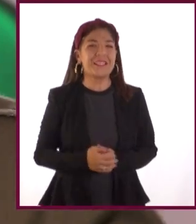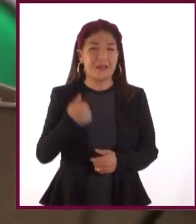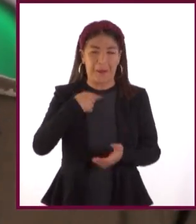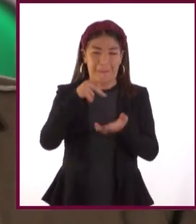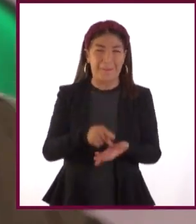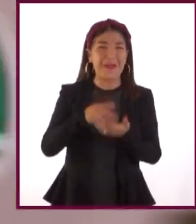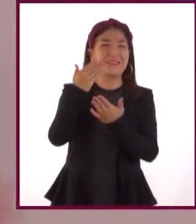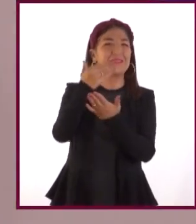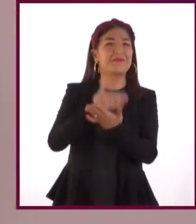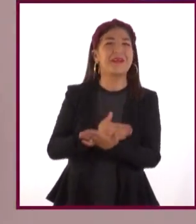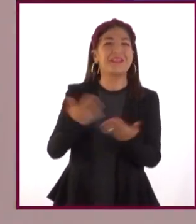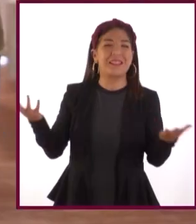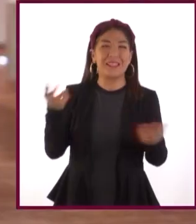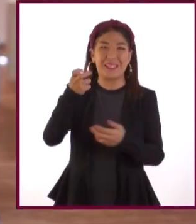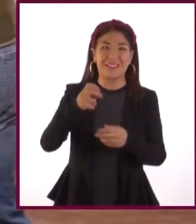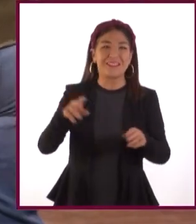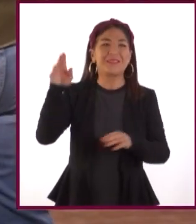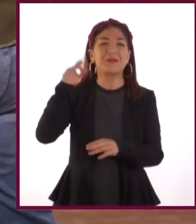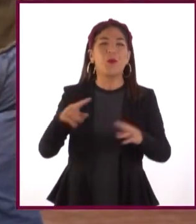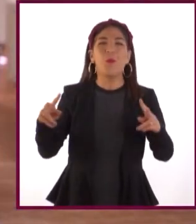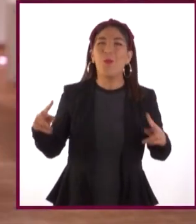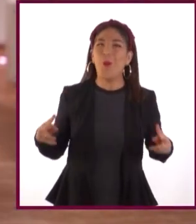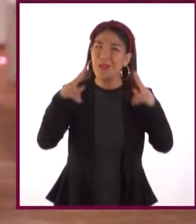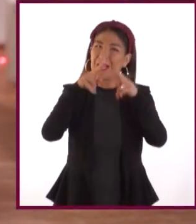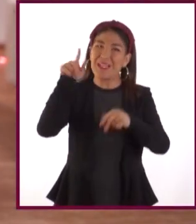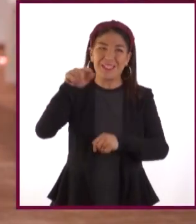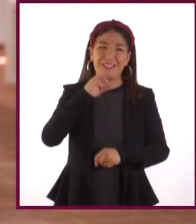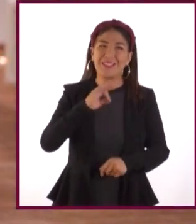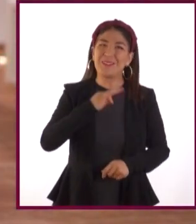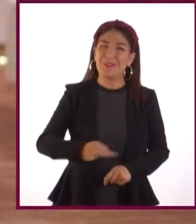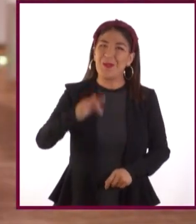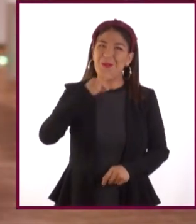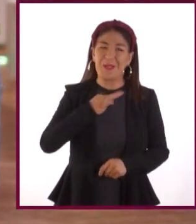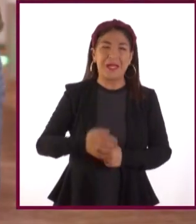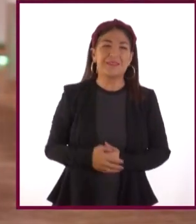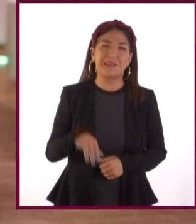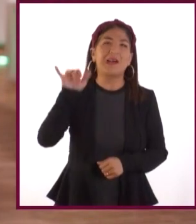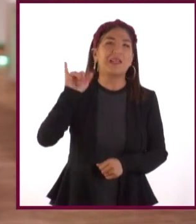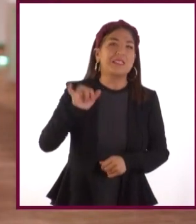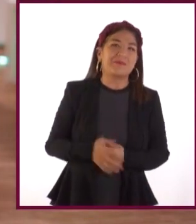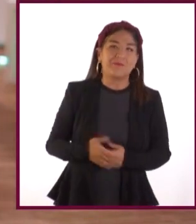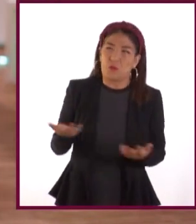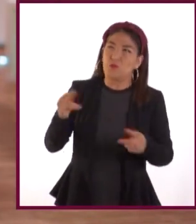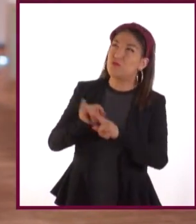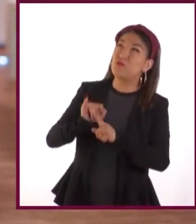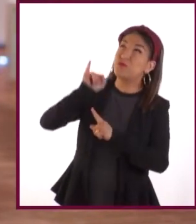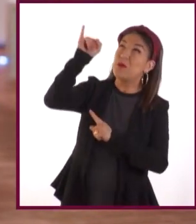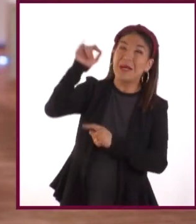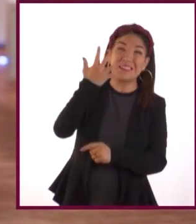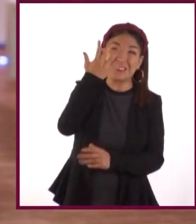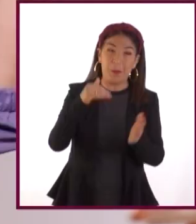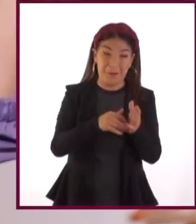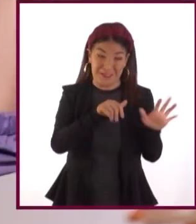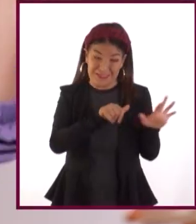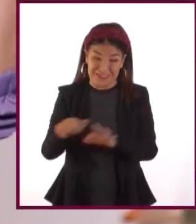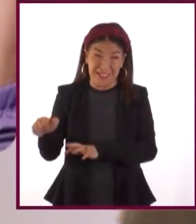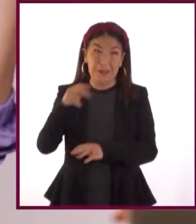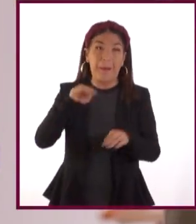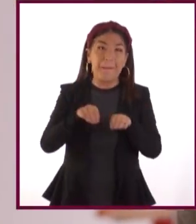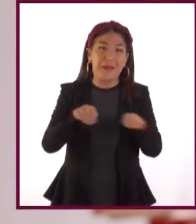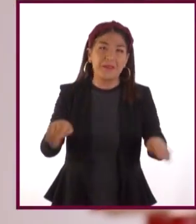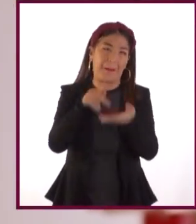1.66 metros sobre segundo al cuadrado. Y como resultado tenemos que Ernesto tiene un peso de 199